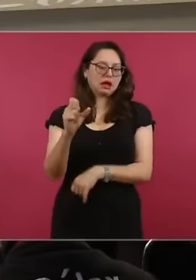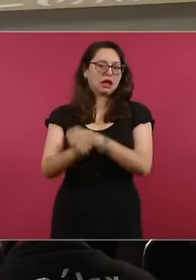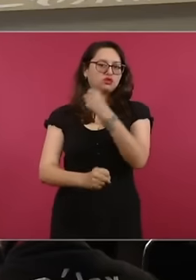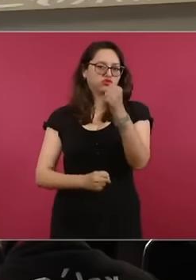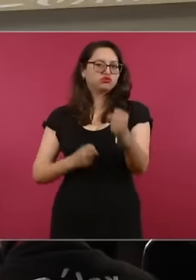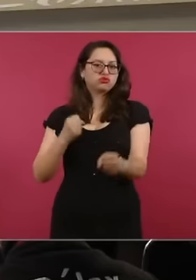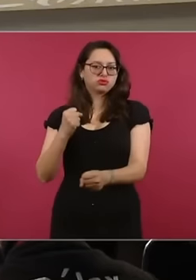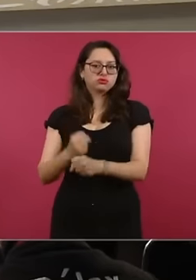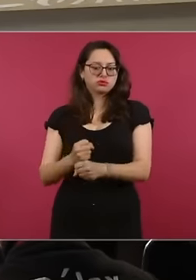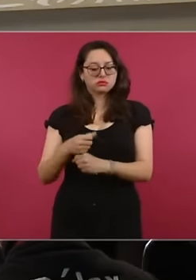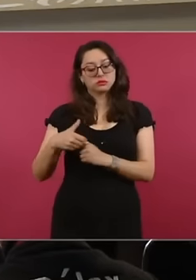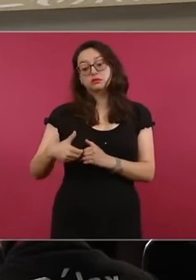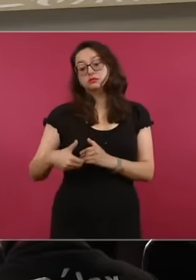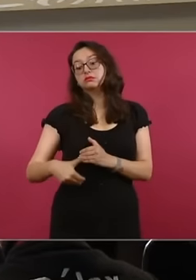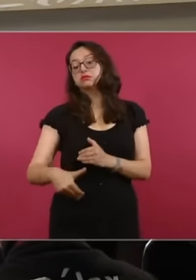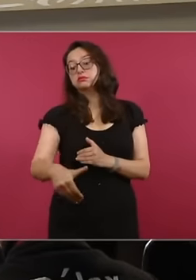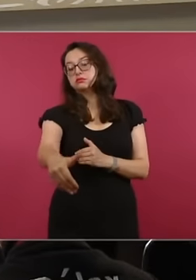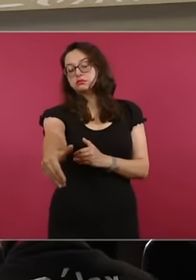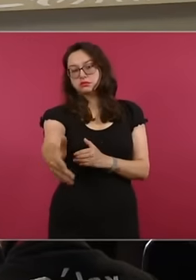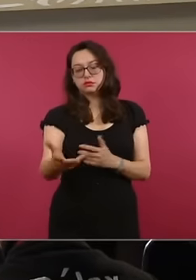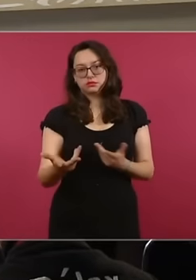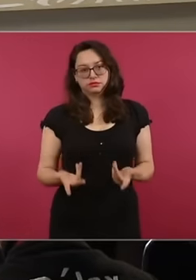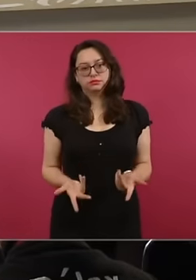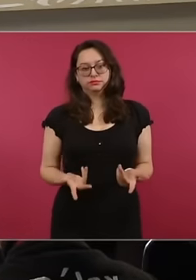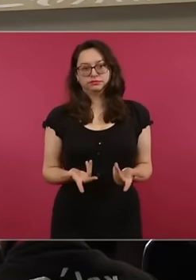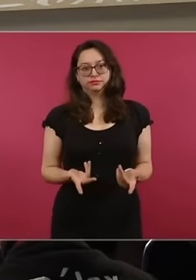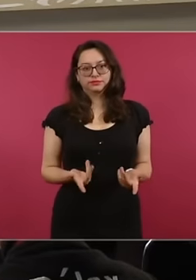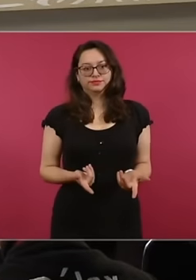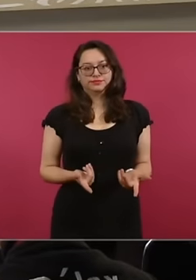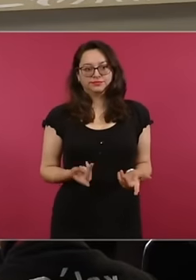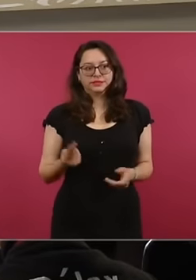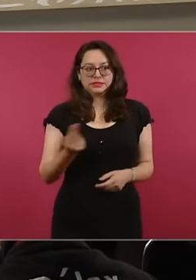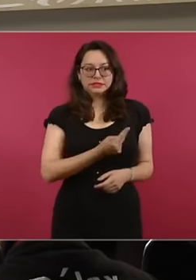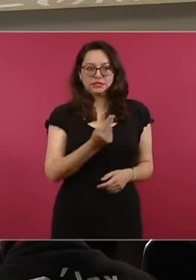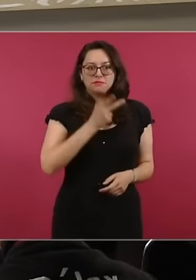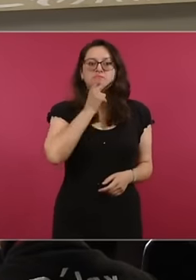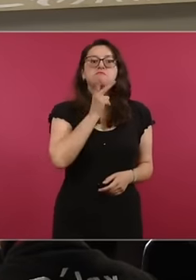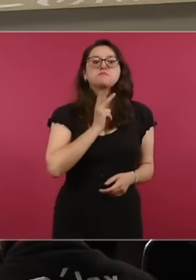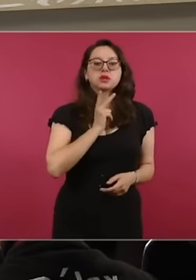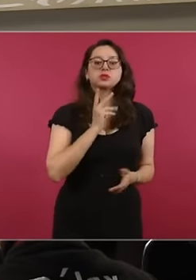Entonces, esto es lo que estamos produciendo,